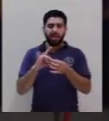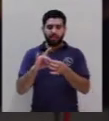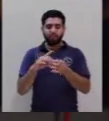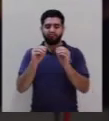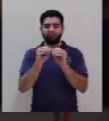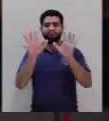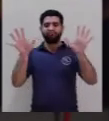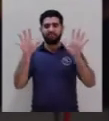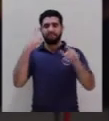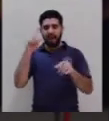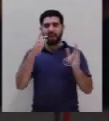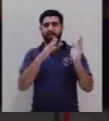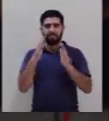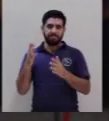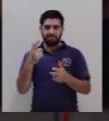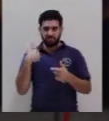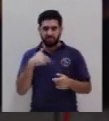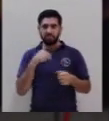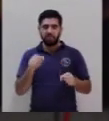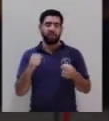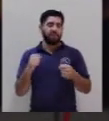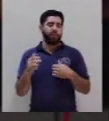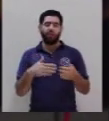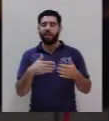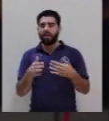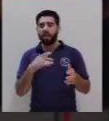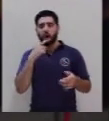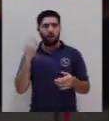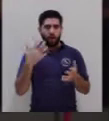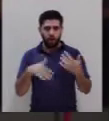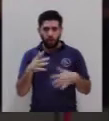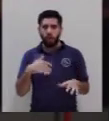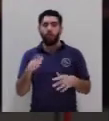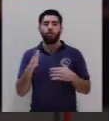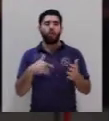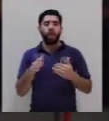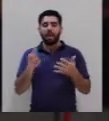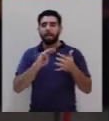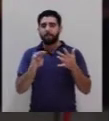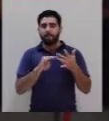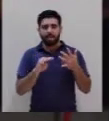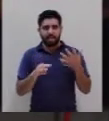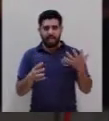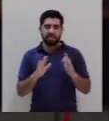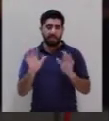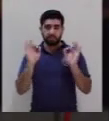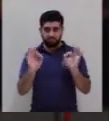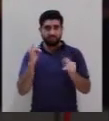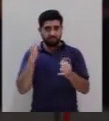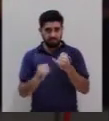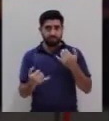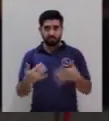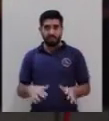Patricia. Ahí está, los organizadores gráficos nos sirven para todo. Podemos hacer todo tipo de organizadores gráficos, de cualquier color, con